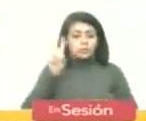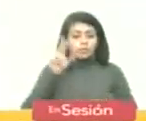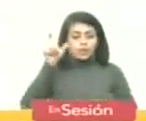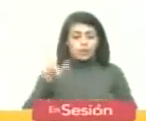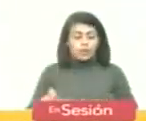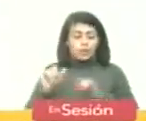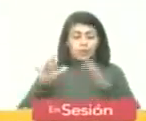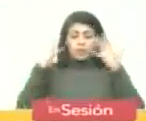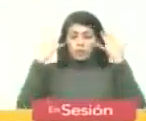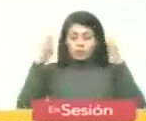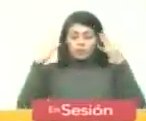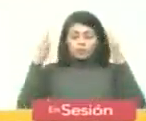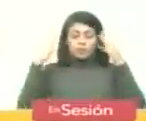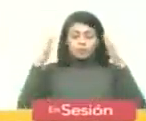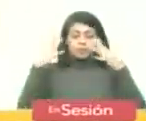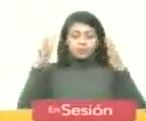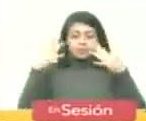Venezuela.